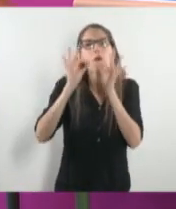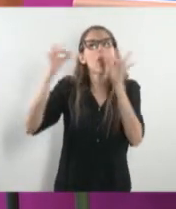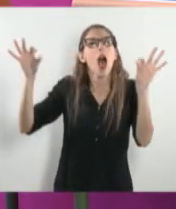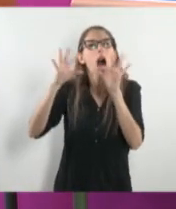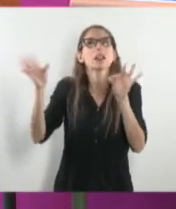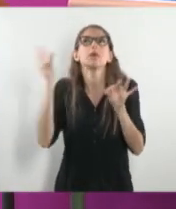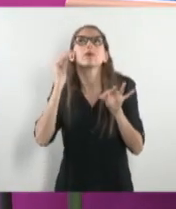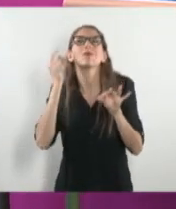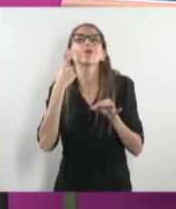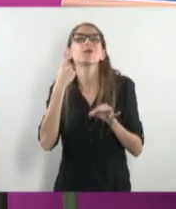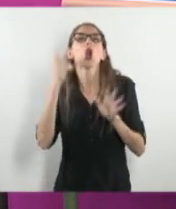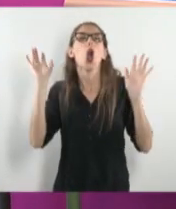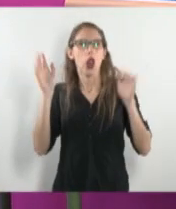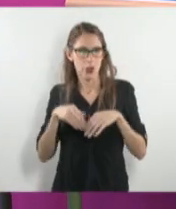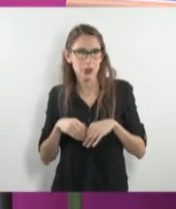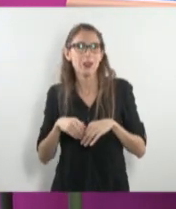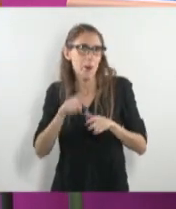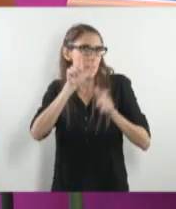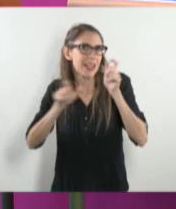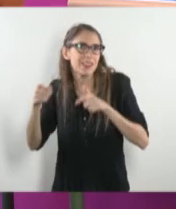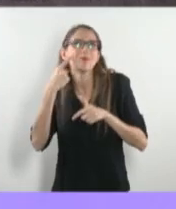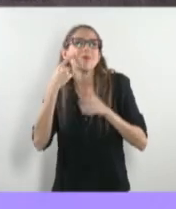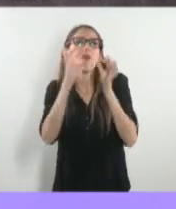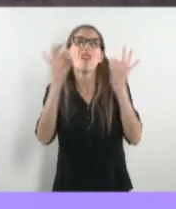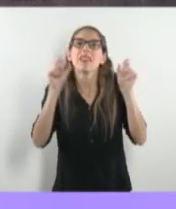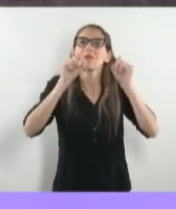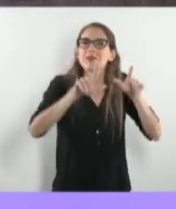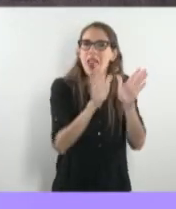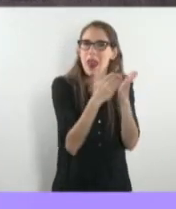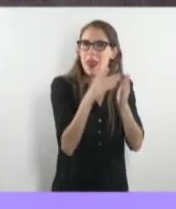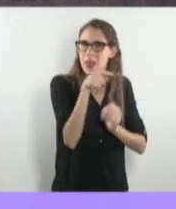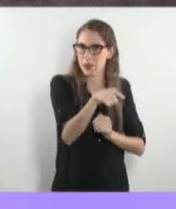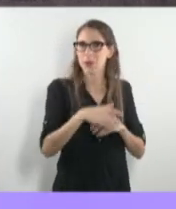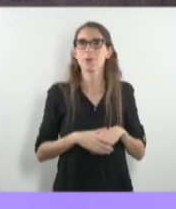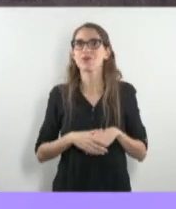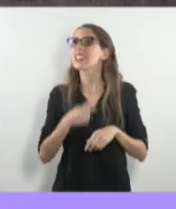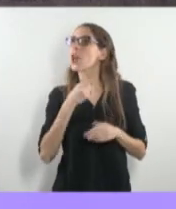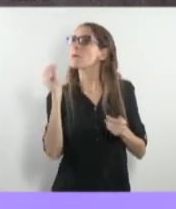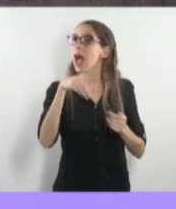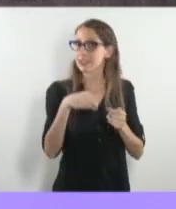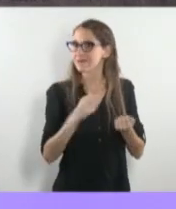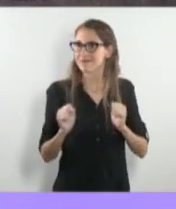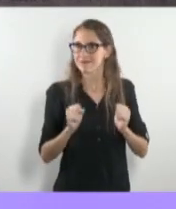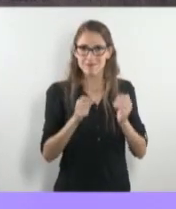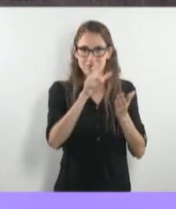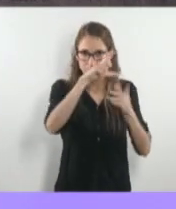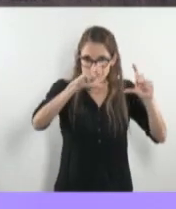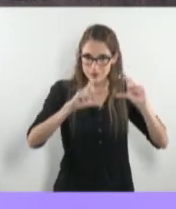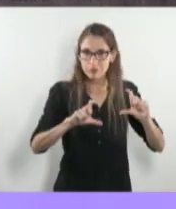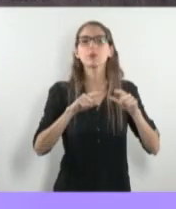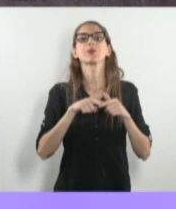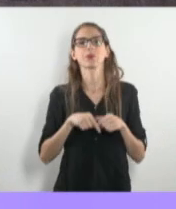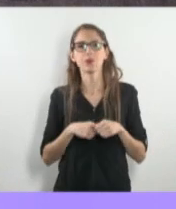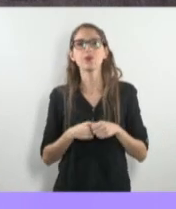circulando en el imaginario. De una. Me copé. Bueno, Vamos con otro. Viene